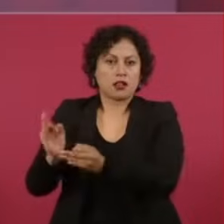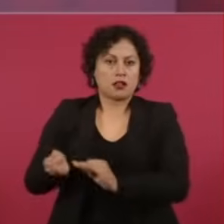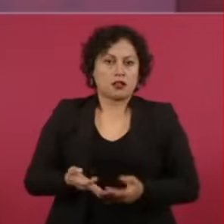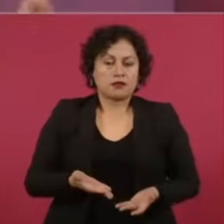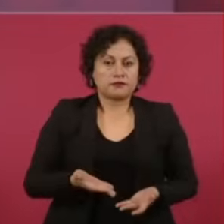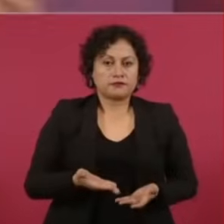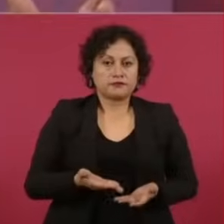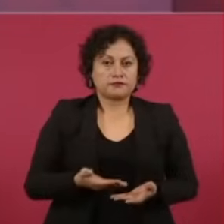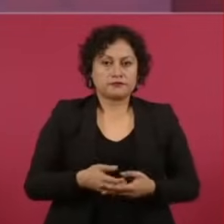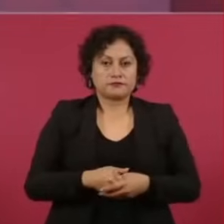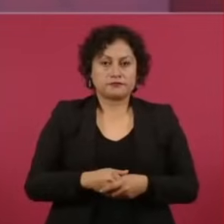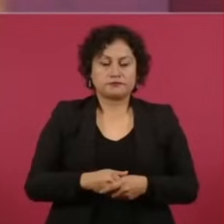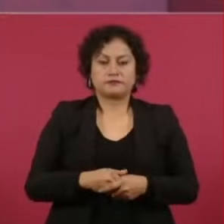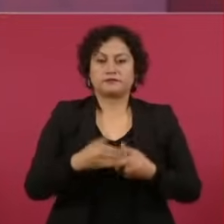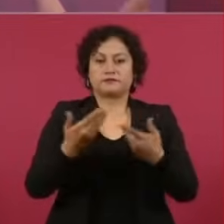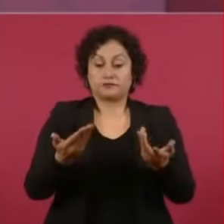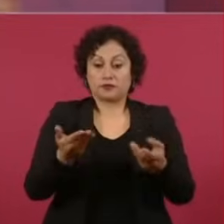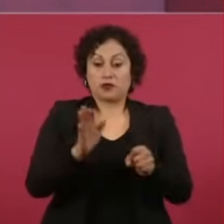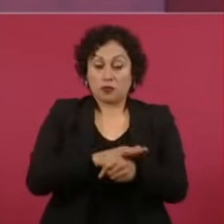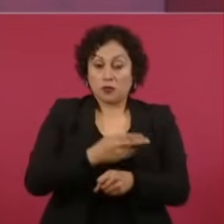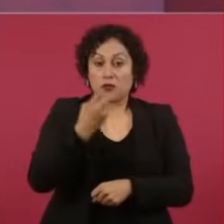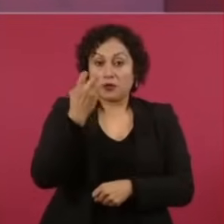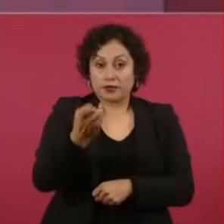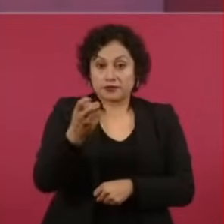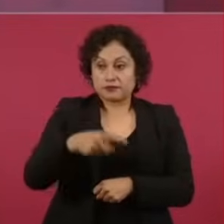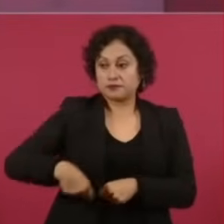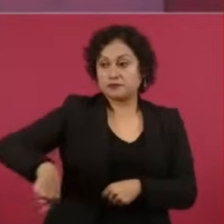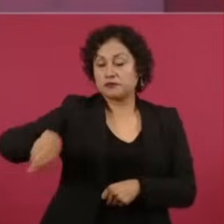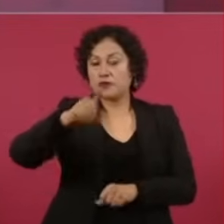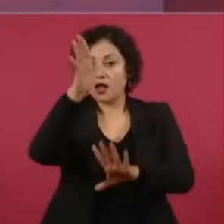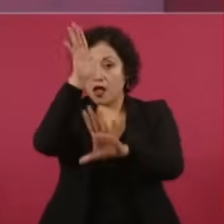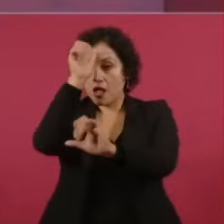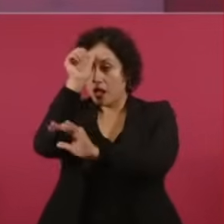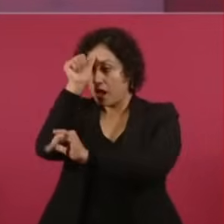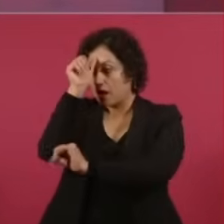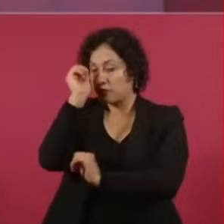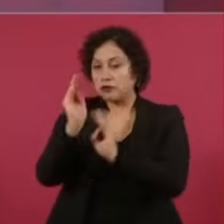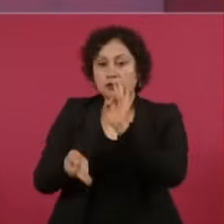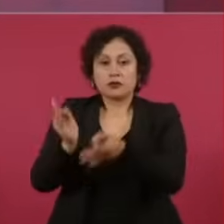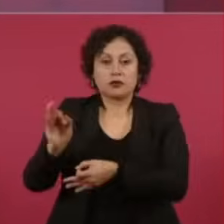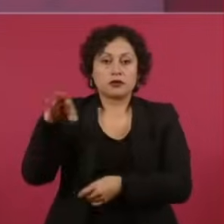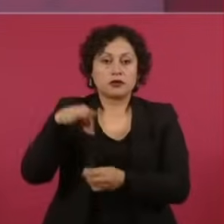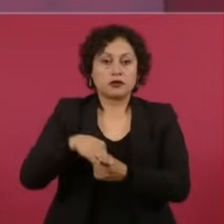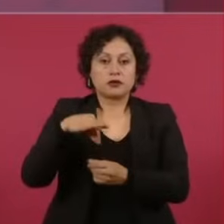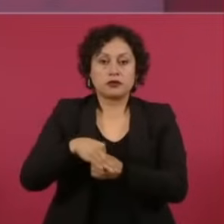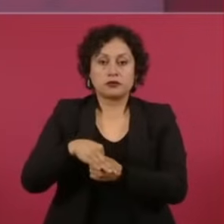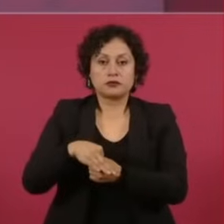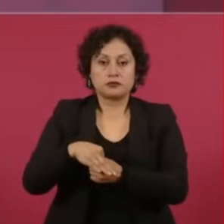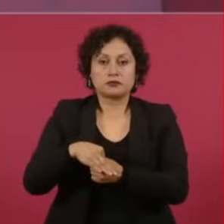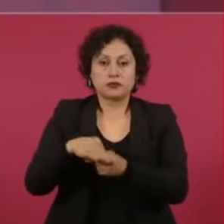Entonces, para que aprobaran todo eso en beneficio de una minoría, había